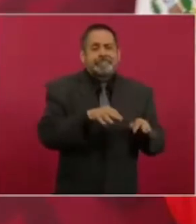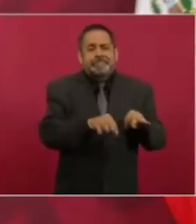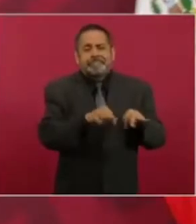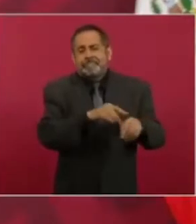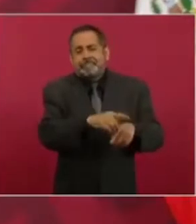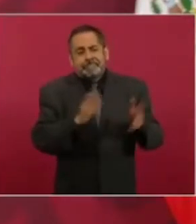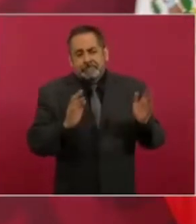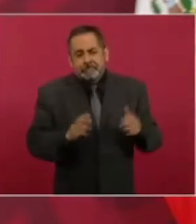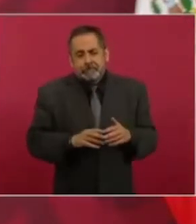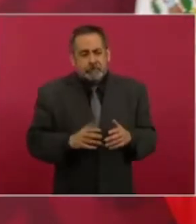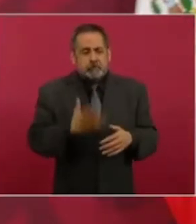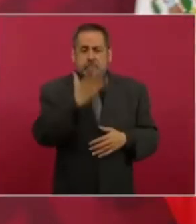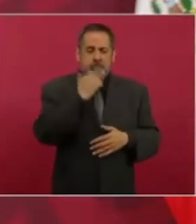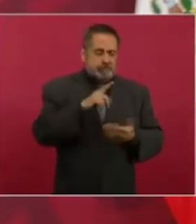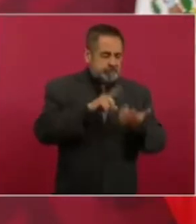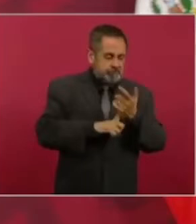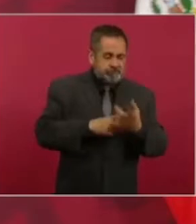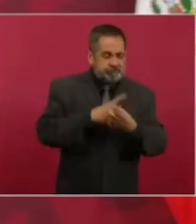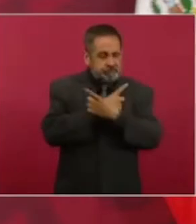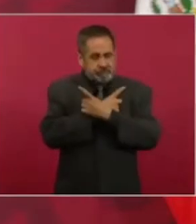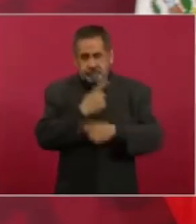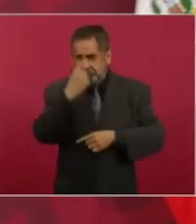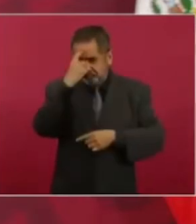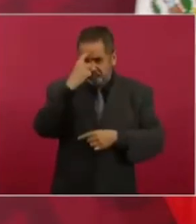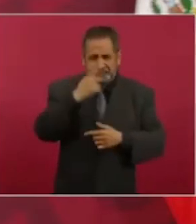y gente sin escrúpulos morales